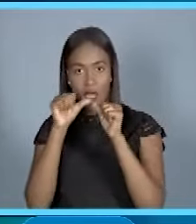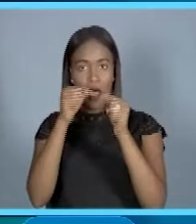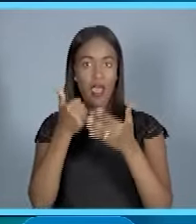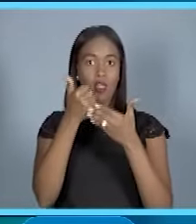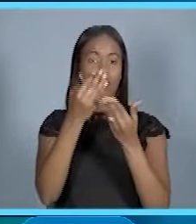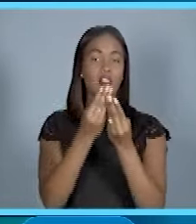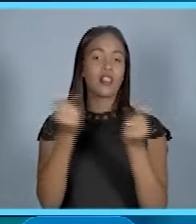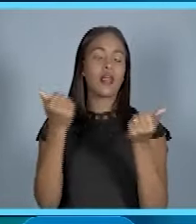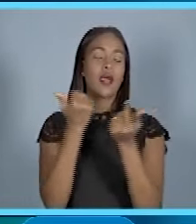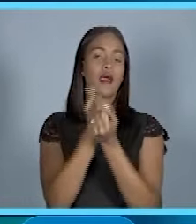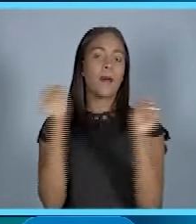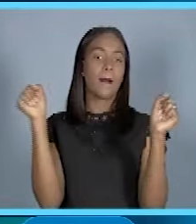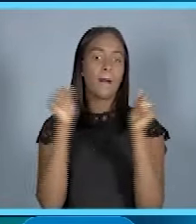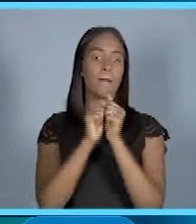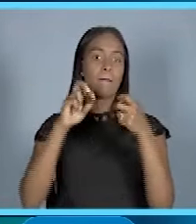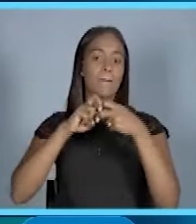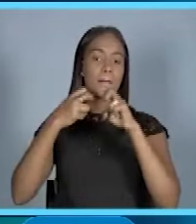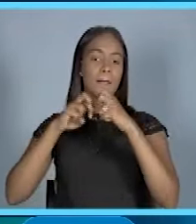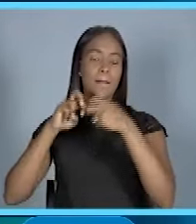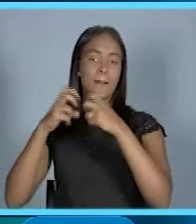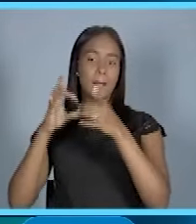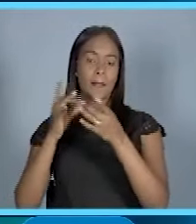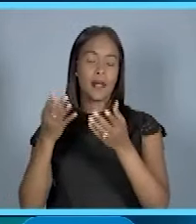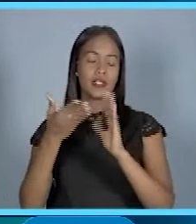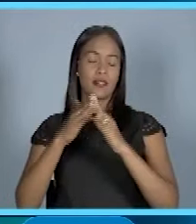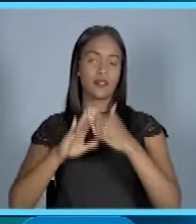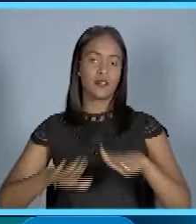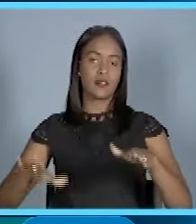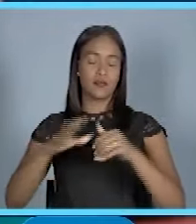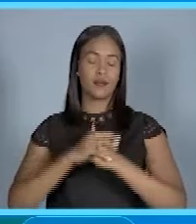soluciones integrales a las problemáticas del sector.